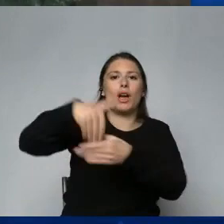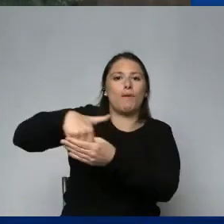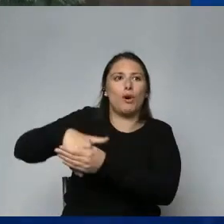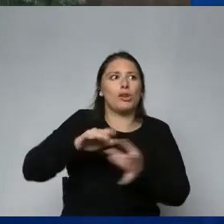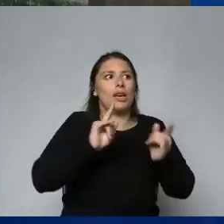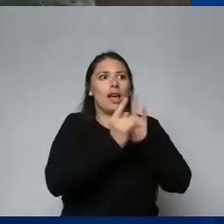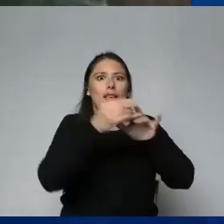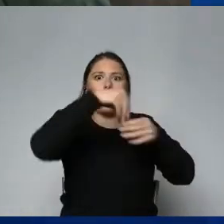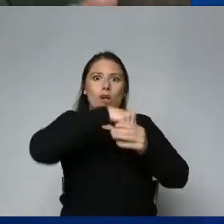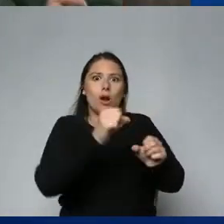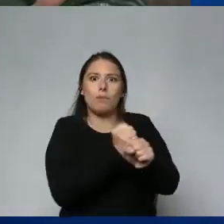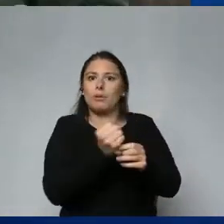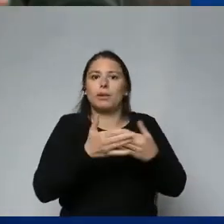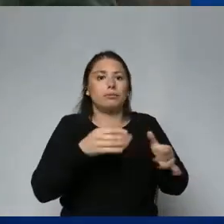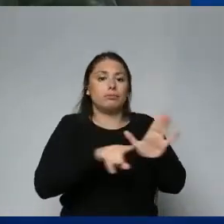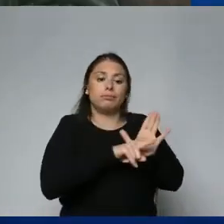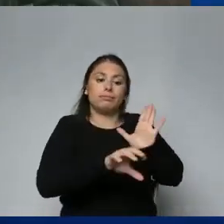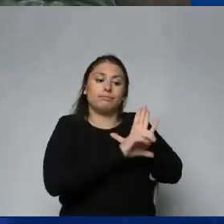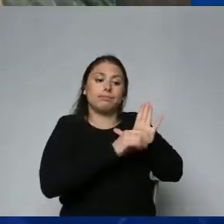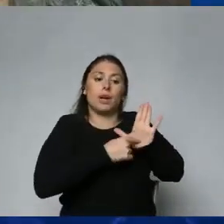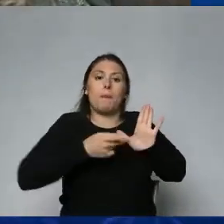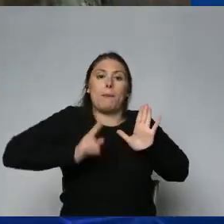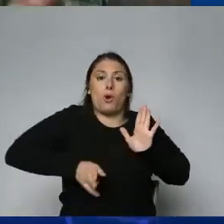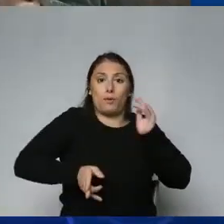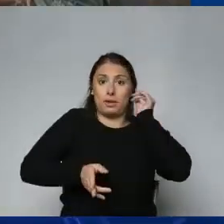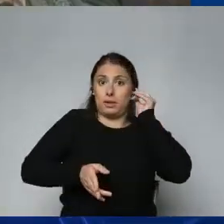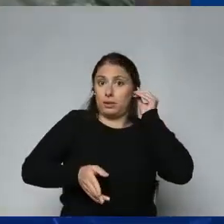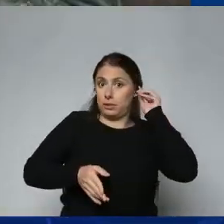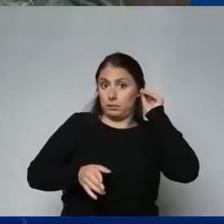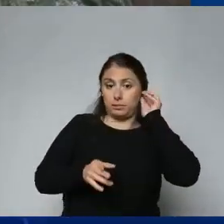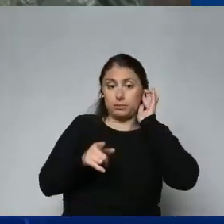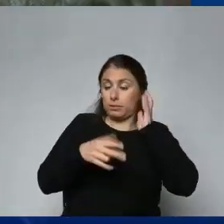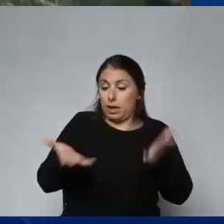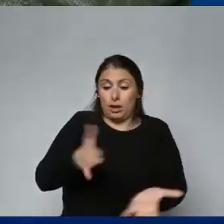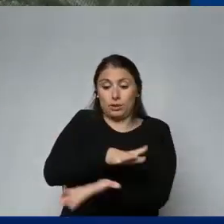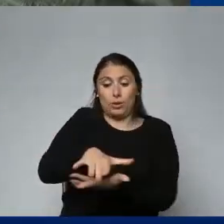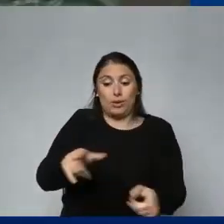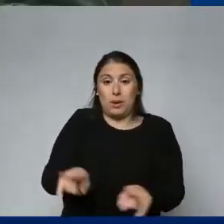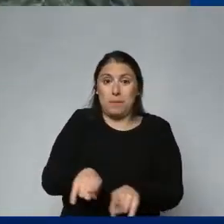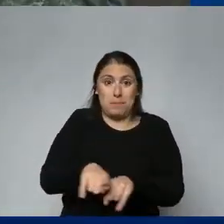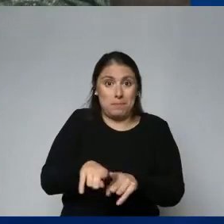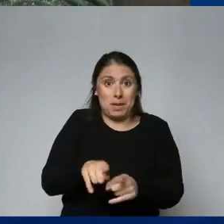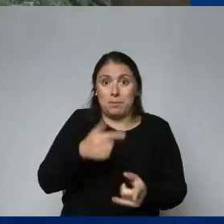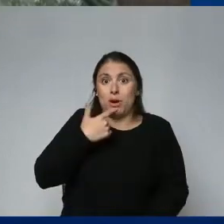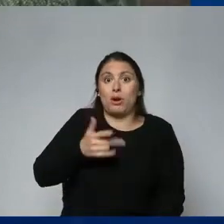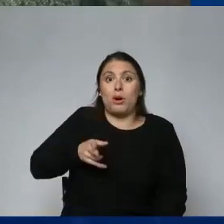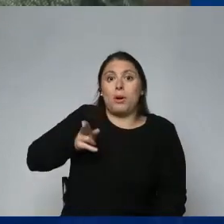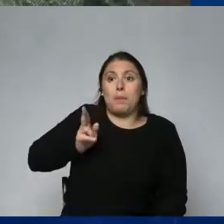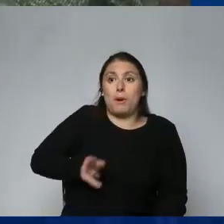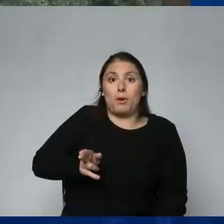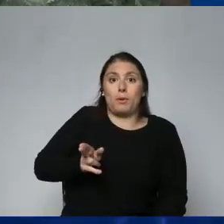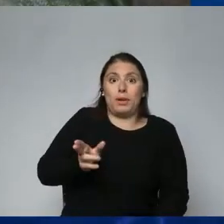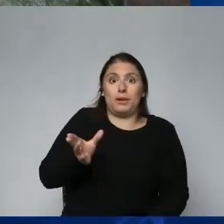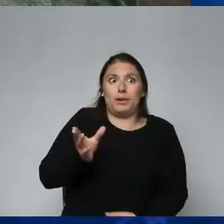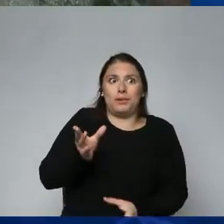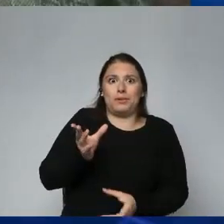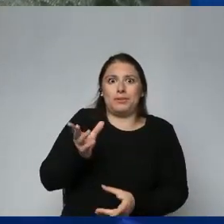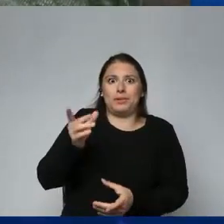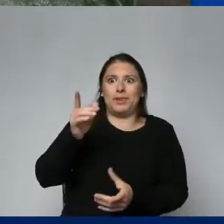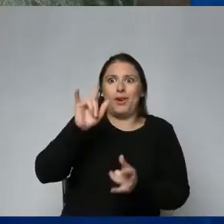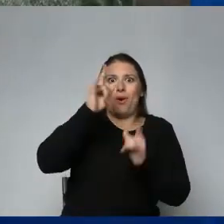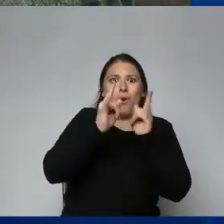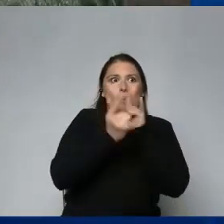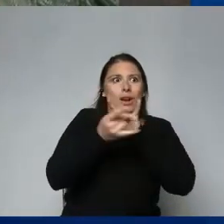Y acá sucede más o menos lo mismo, porque hay derechos indisponibles que los cuales el legislador no podía haber entrado.